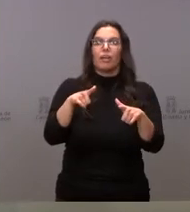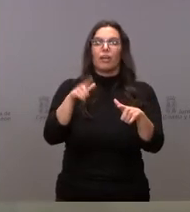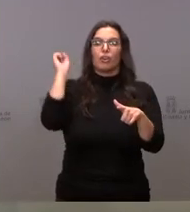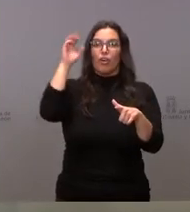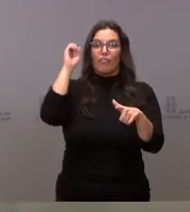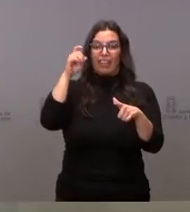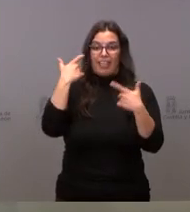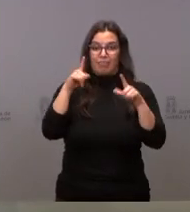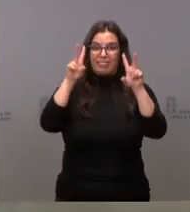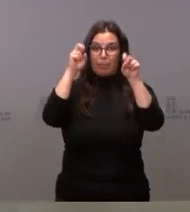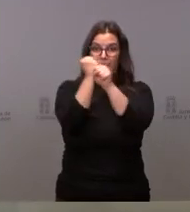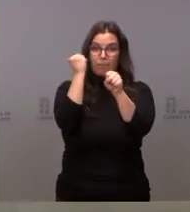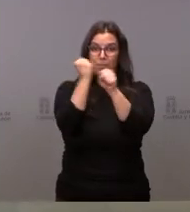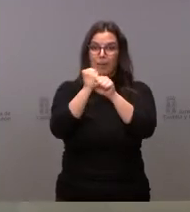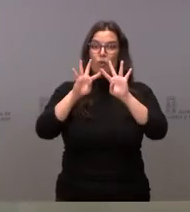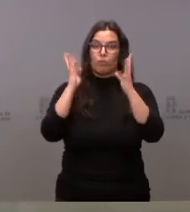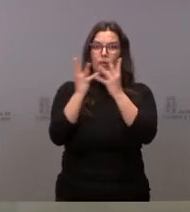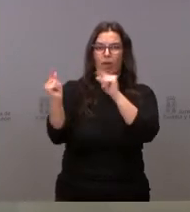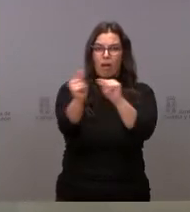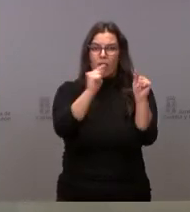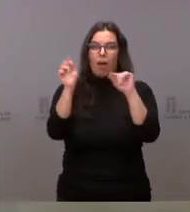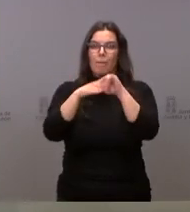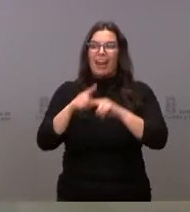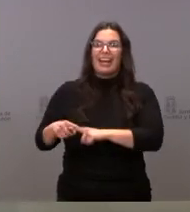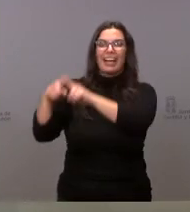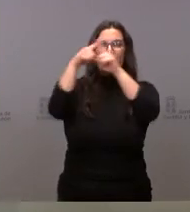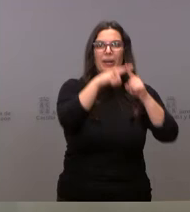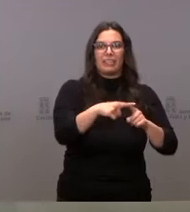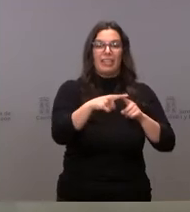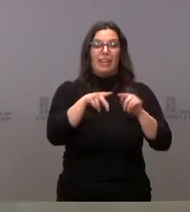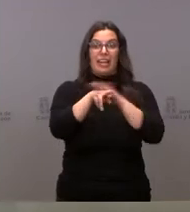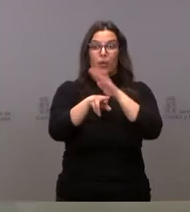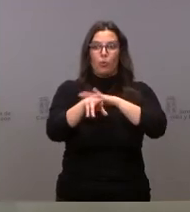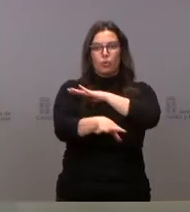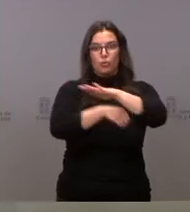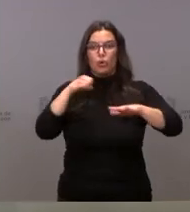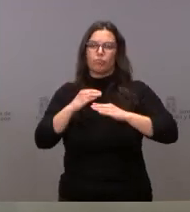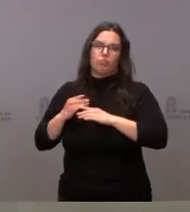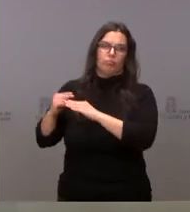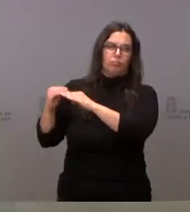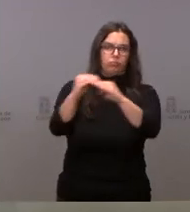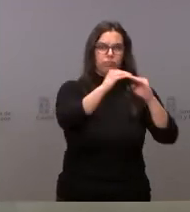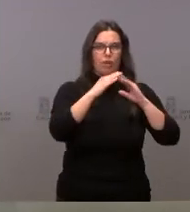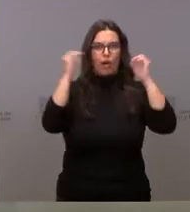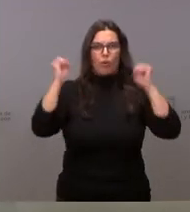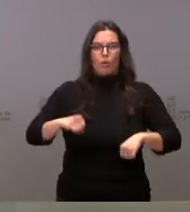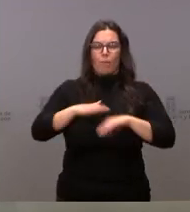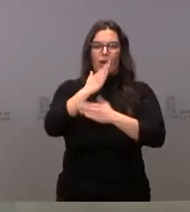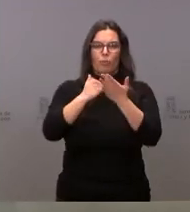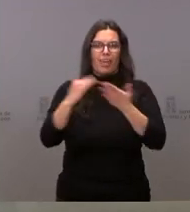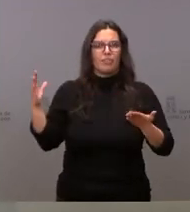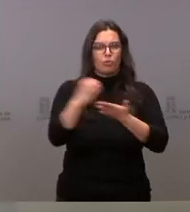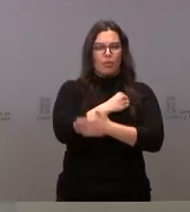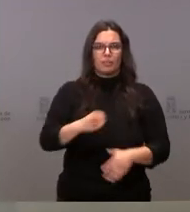y que se tomó una decisión de distribución de recursos con carácter homogéneo y por acuerdo para todas las comunidades autónomas